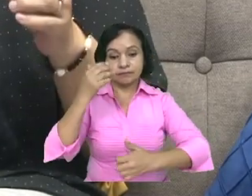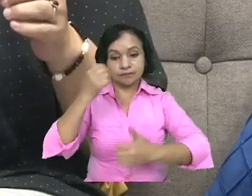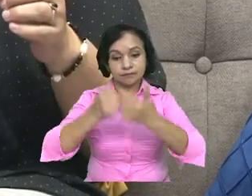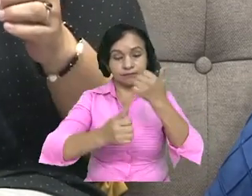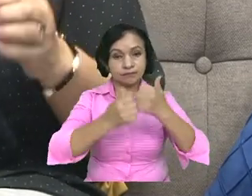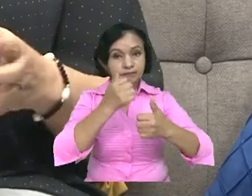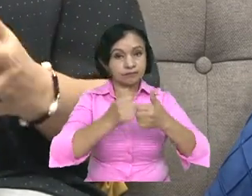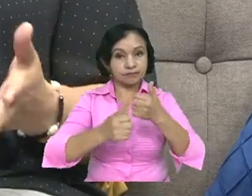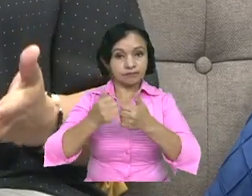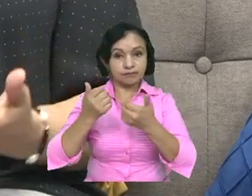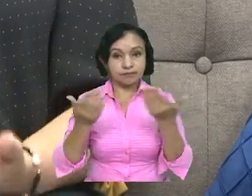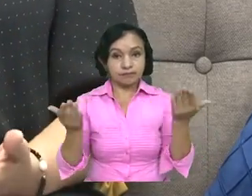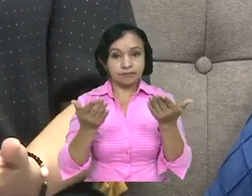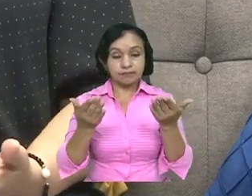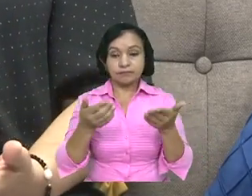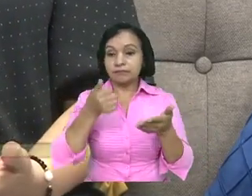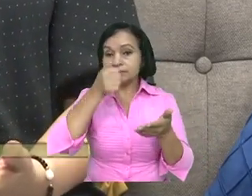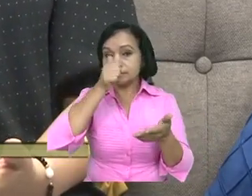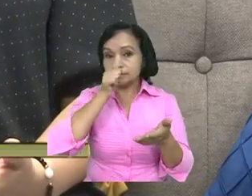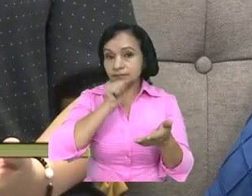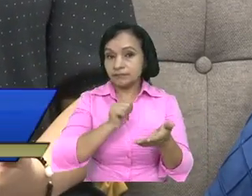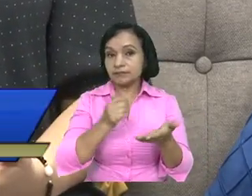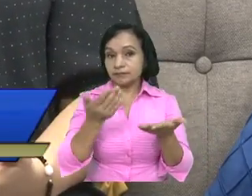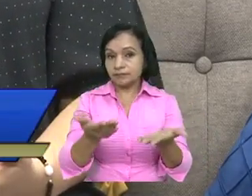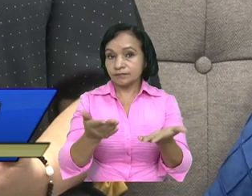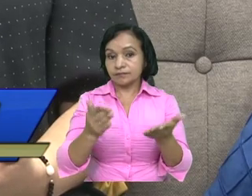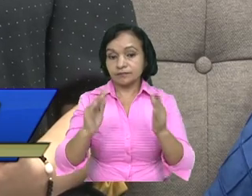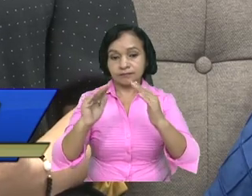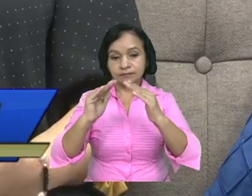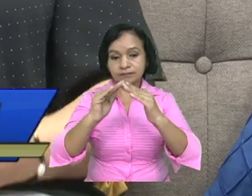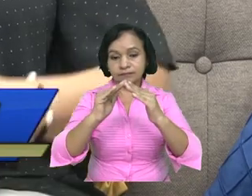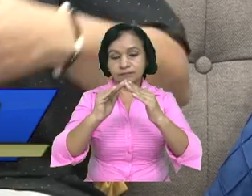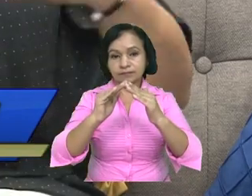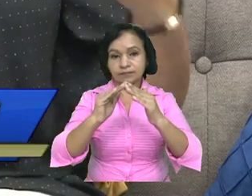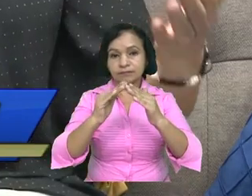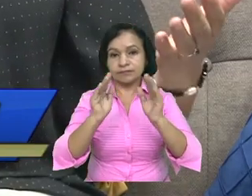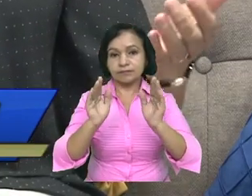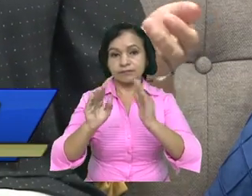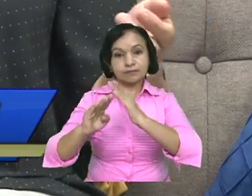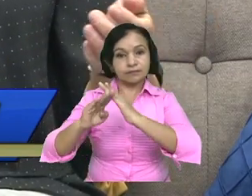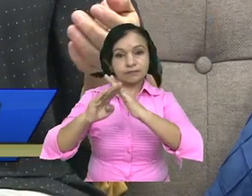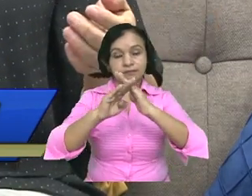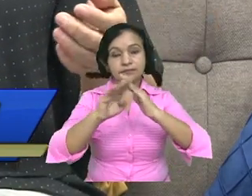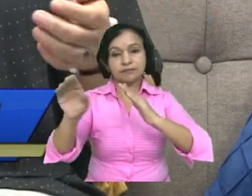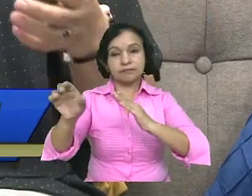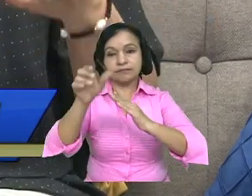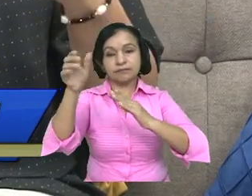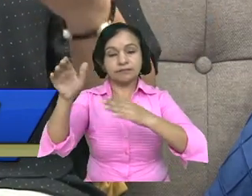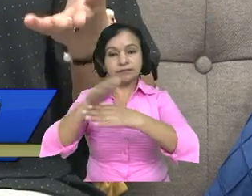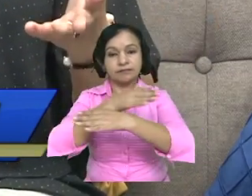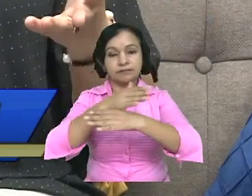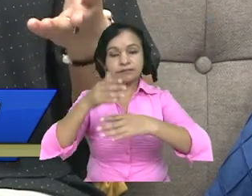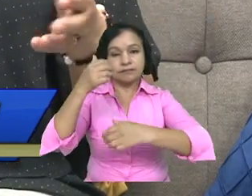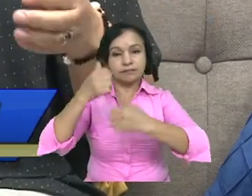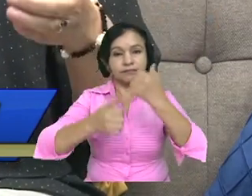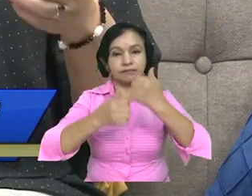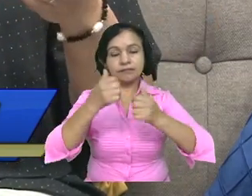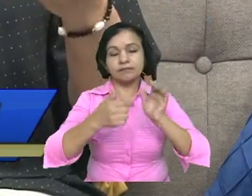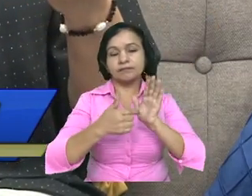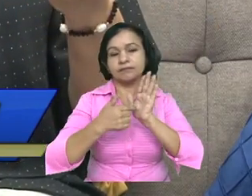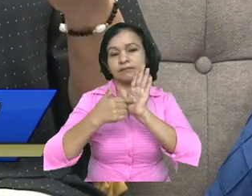problema de acceso al agua, estás también evitando otra problemática. Por